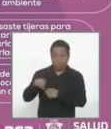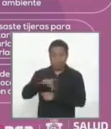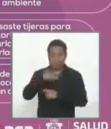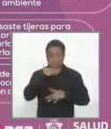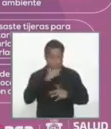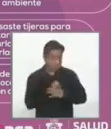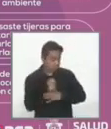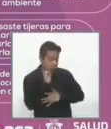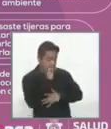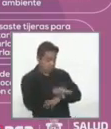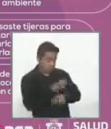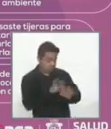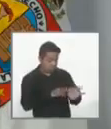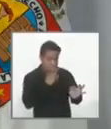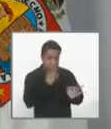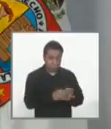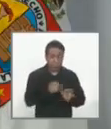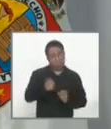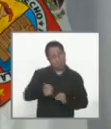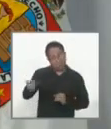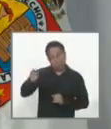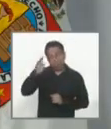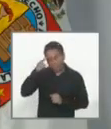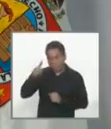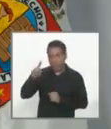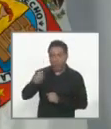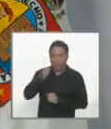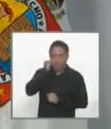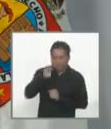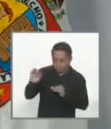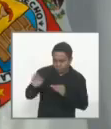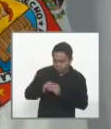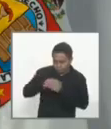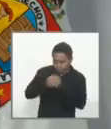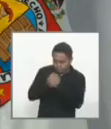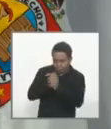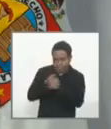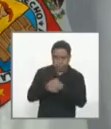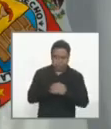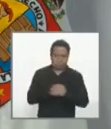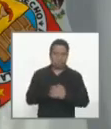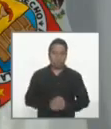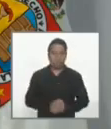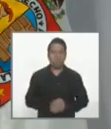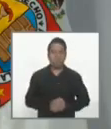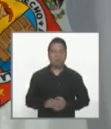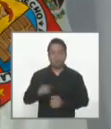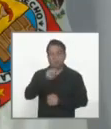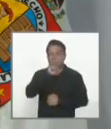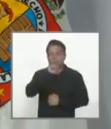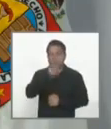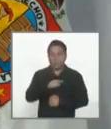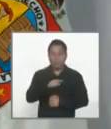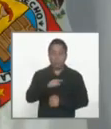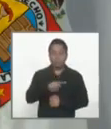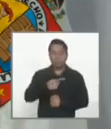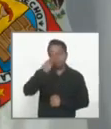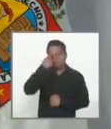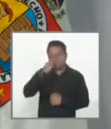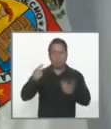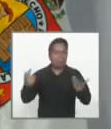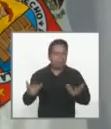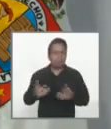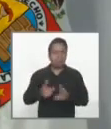cubrebocas es muy importante lavarnos las manos con agua y jabón. De igual manera, en el afán de